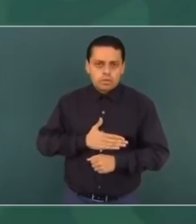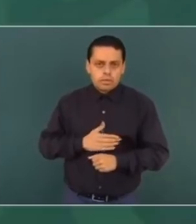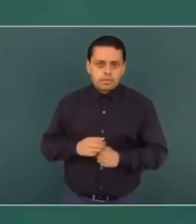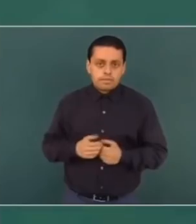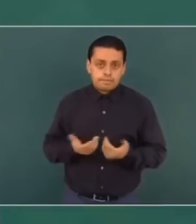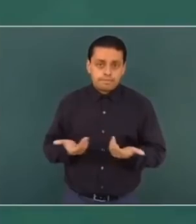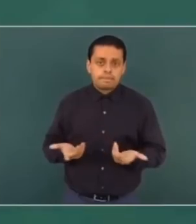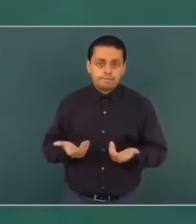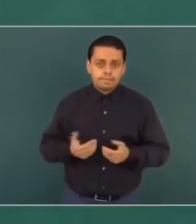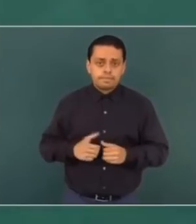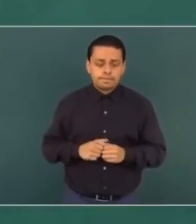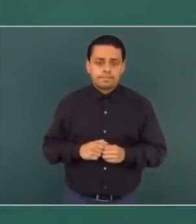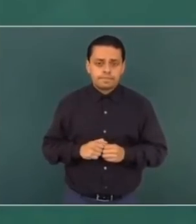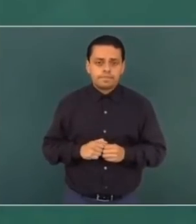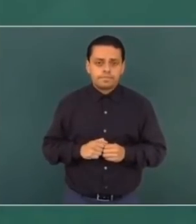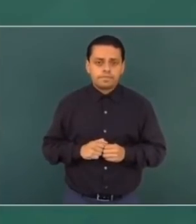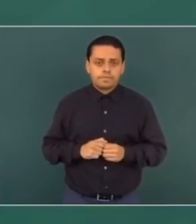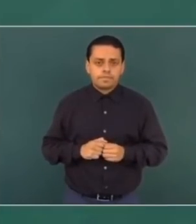que corresponda.